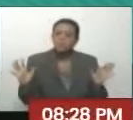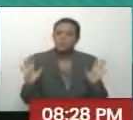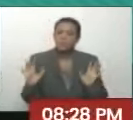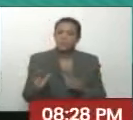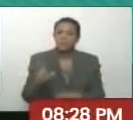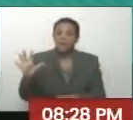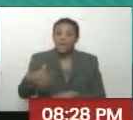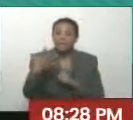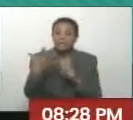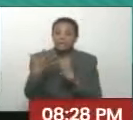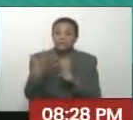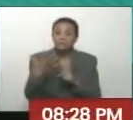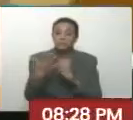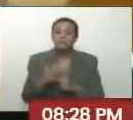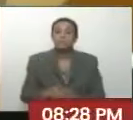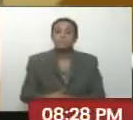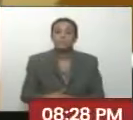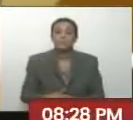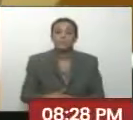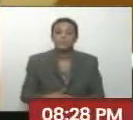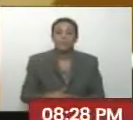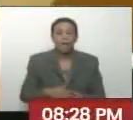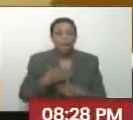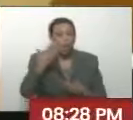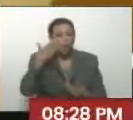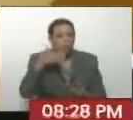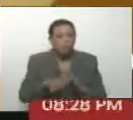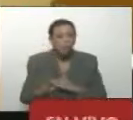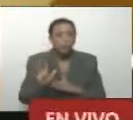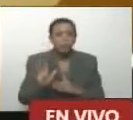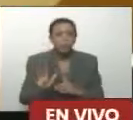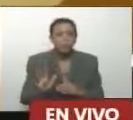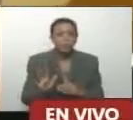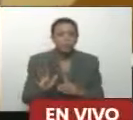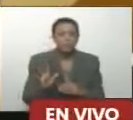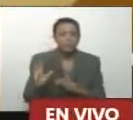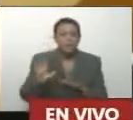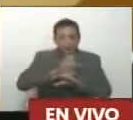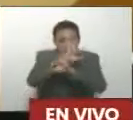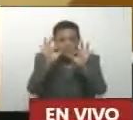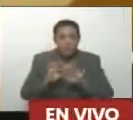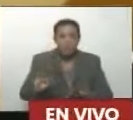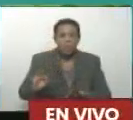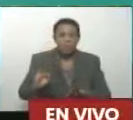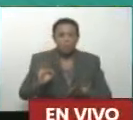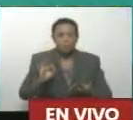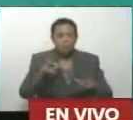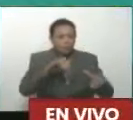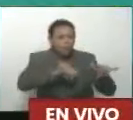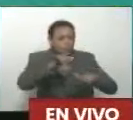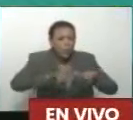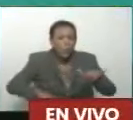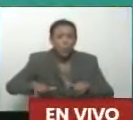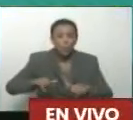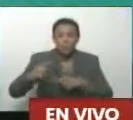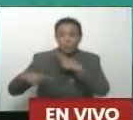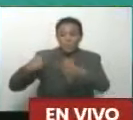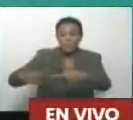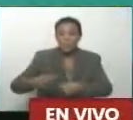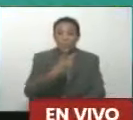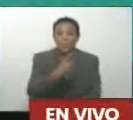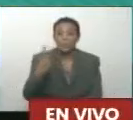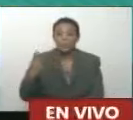Quinto capítulo, el Marx del segundo siglo, hacia una interpretación muy nuestra